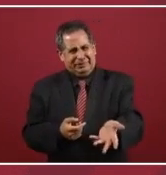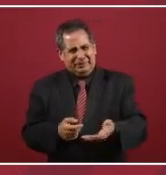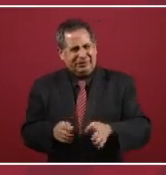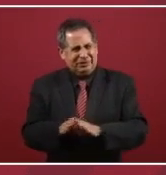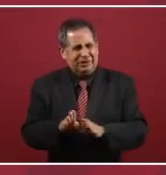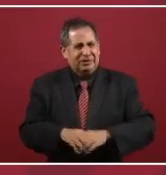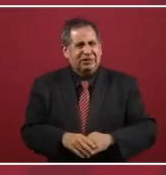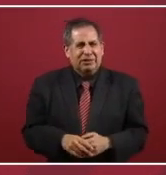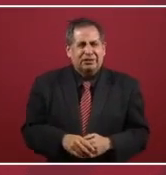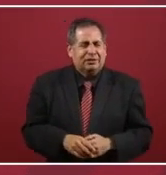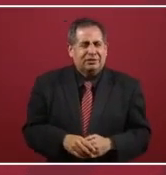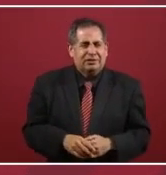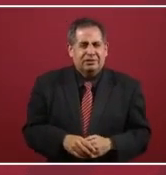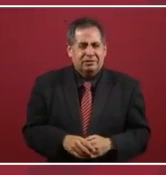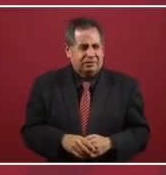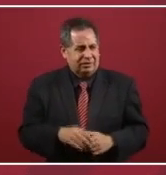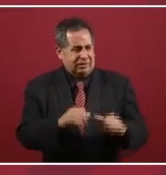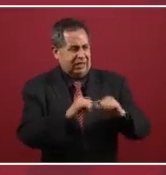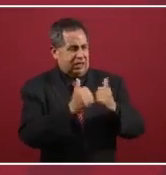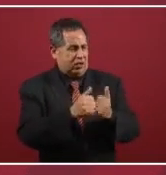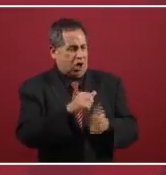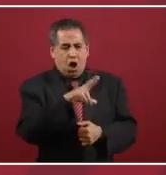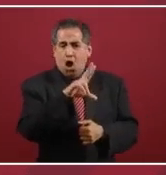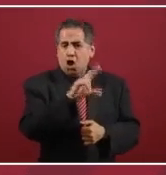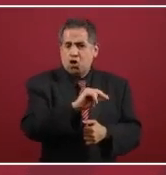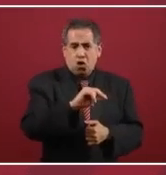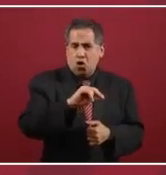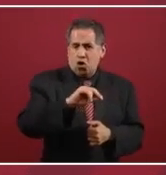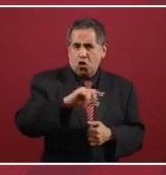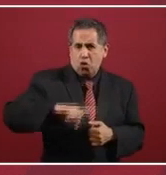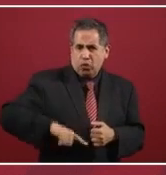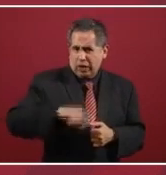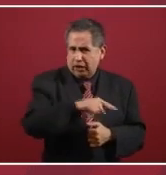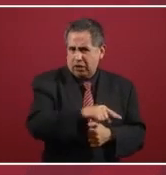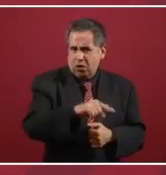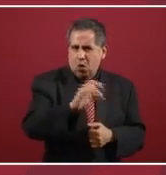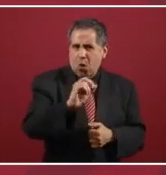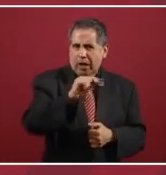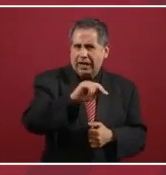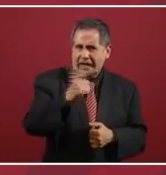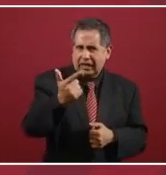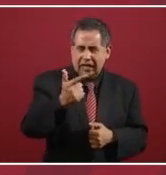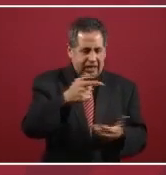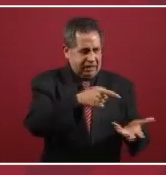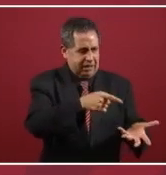¿Cómo asociaciones no gubernamentales que dependen del gobierno,